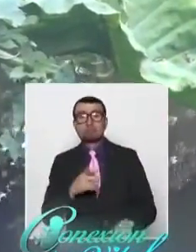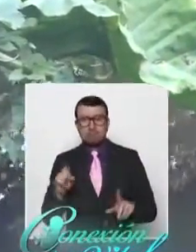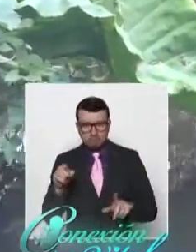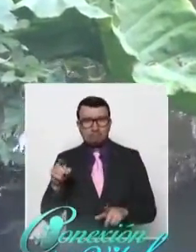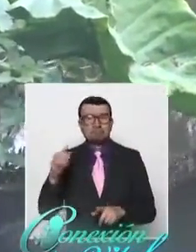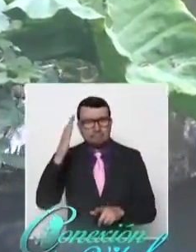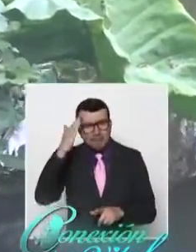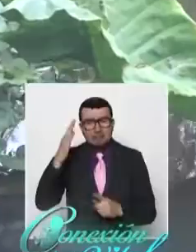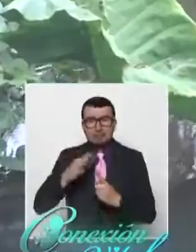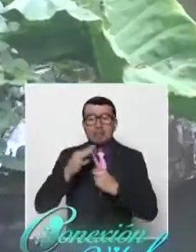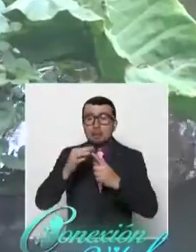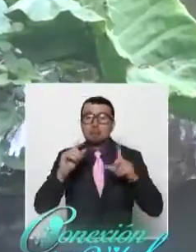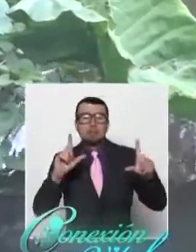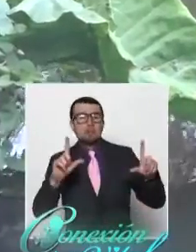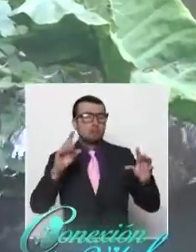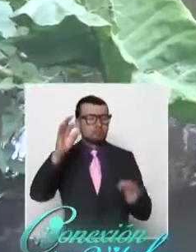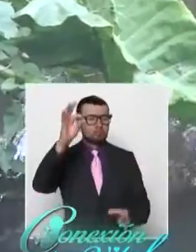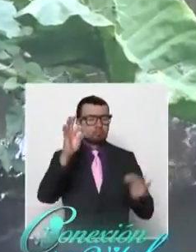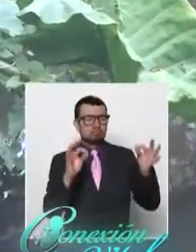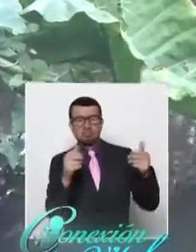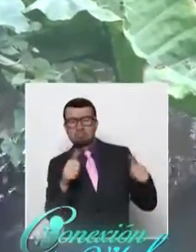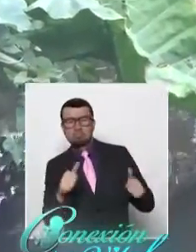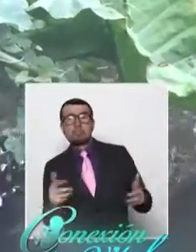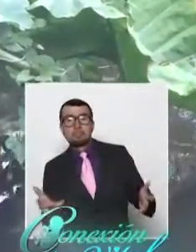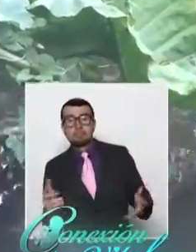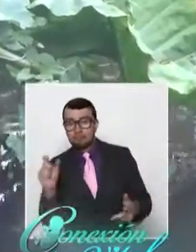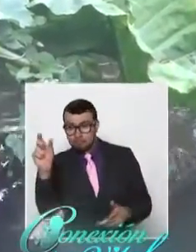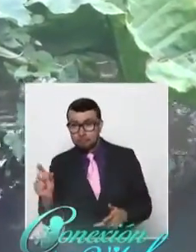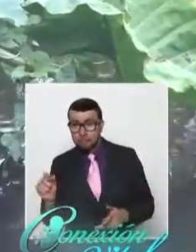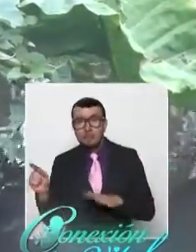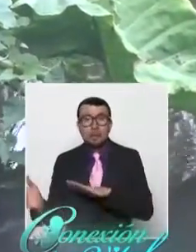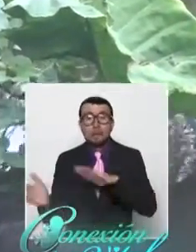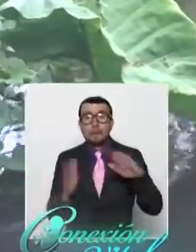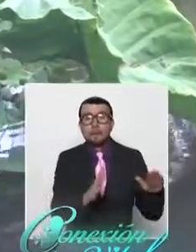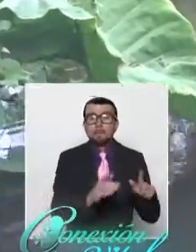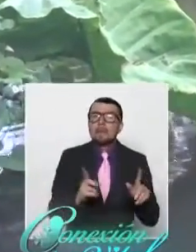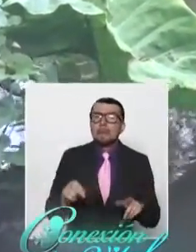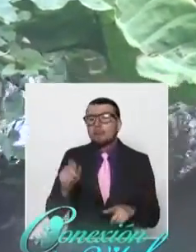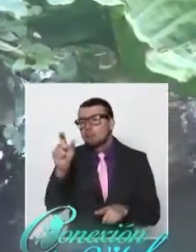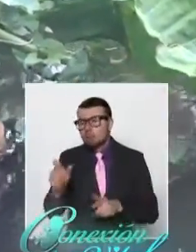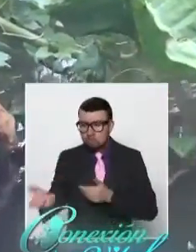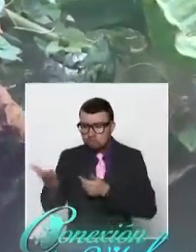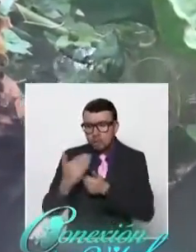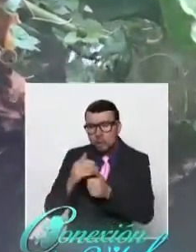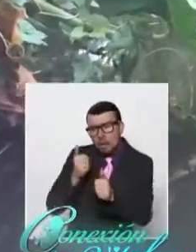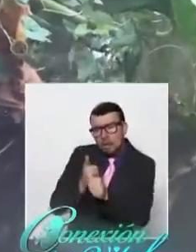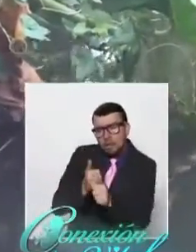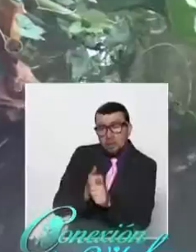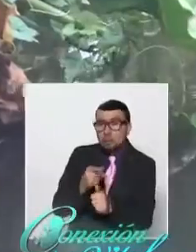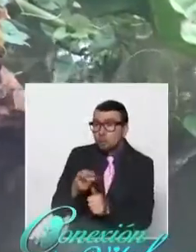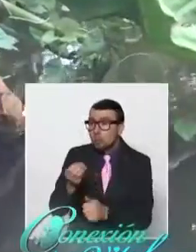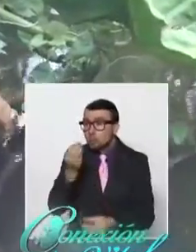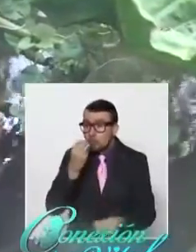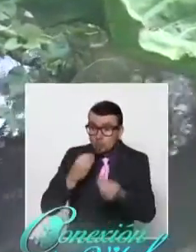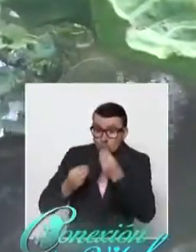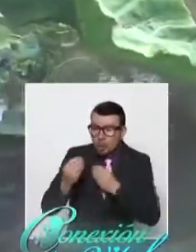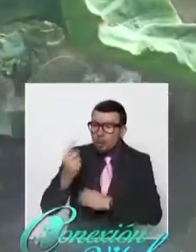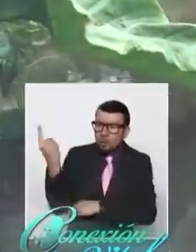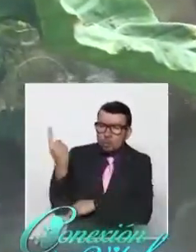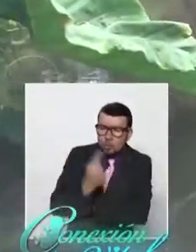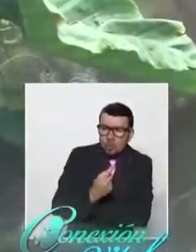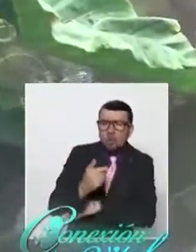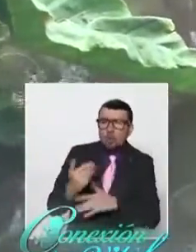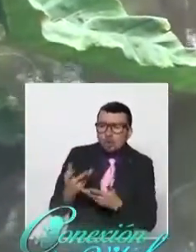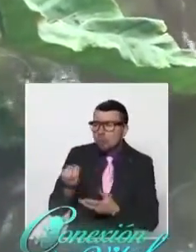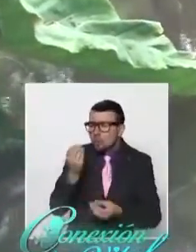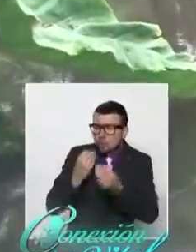también. Y a la persona se le hace una asesoría para que tenga la alimentación del día que está en